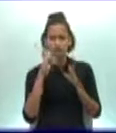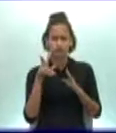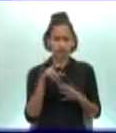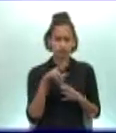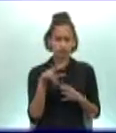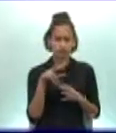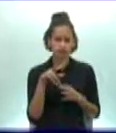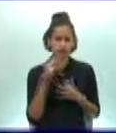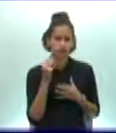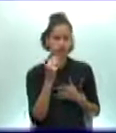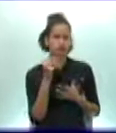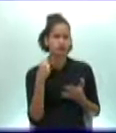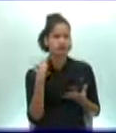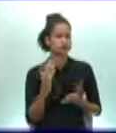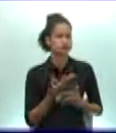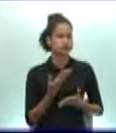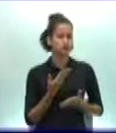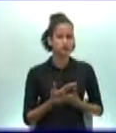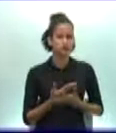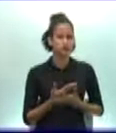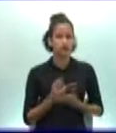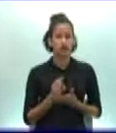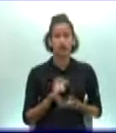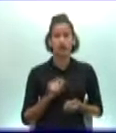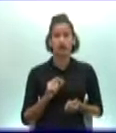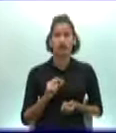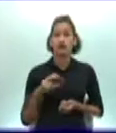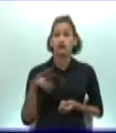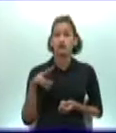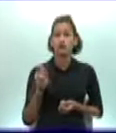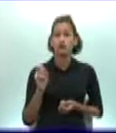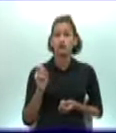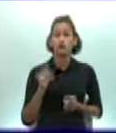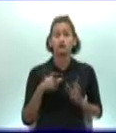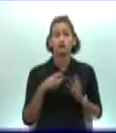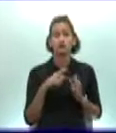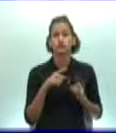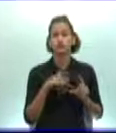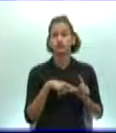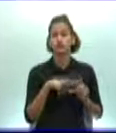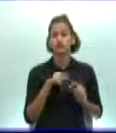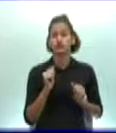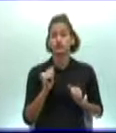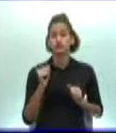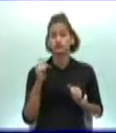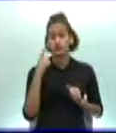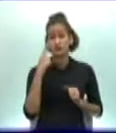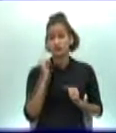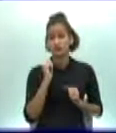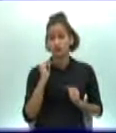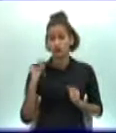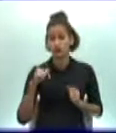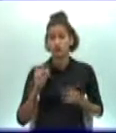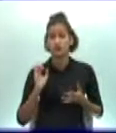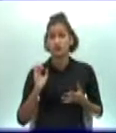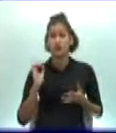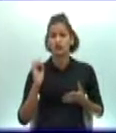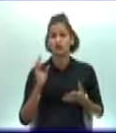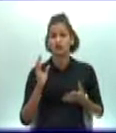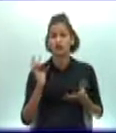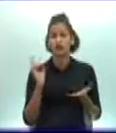ir comprobando la adquisición del nuevo contenido. Y fíjense, en este encuentro hemos dejado 4